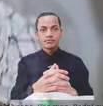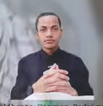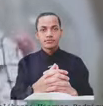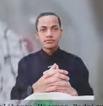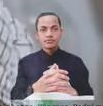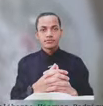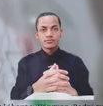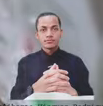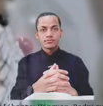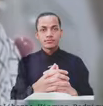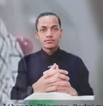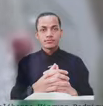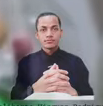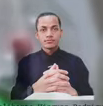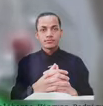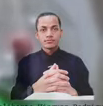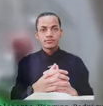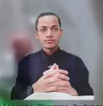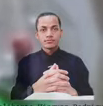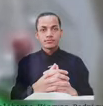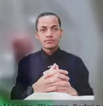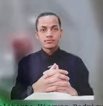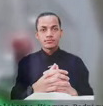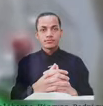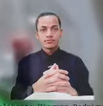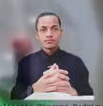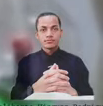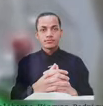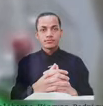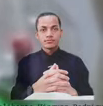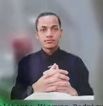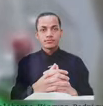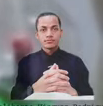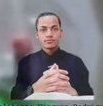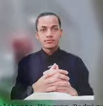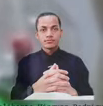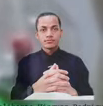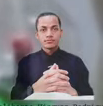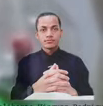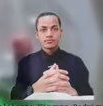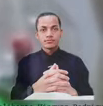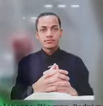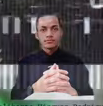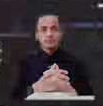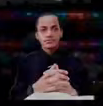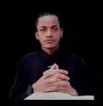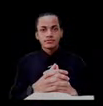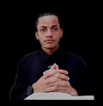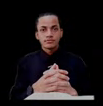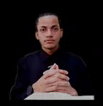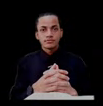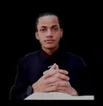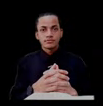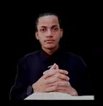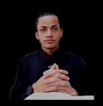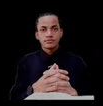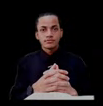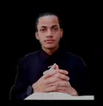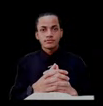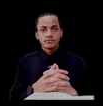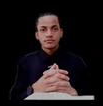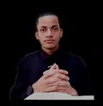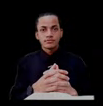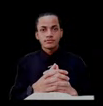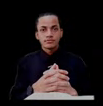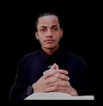el supuestamente bípedo que probablemente no fue ninguno, y afirma: se dice que los fósiles de Chad